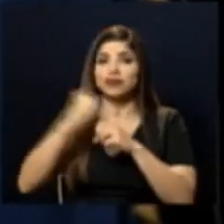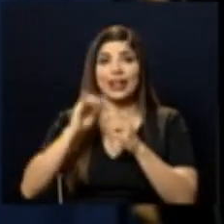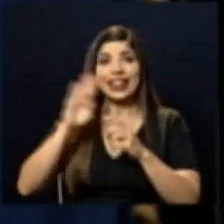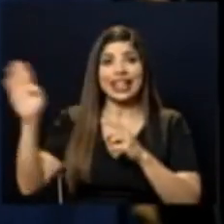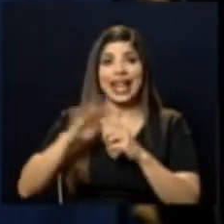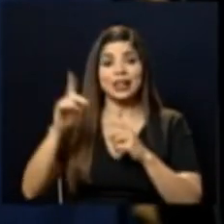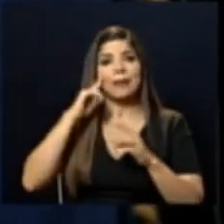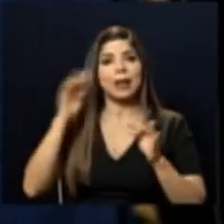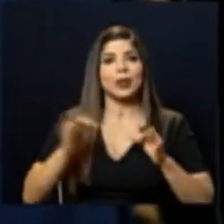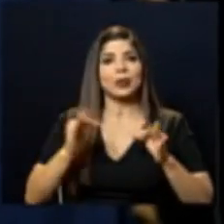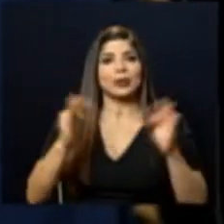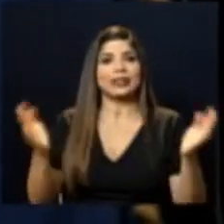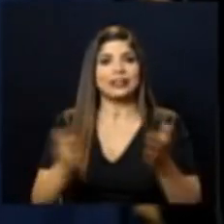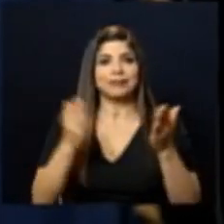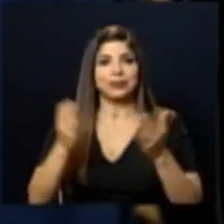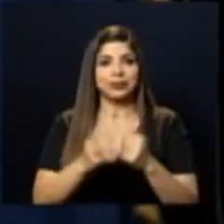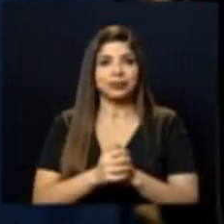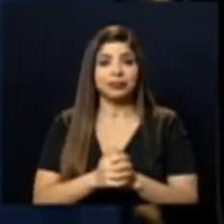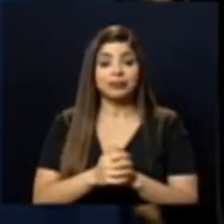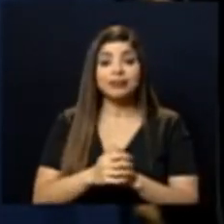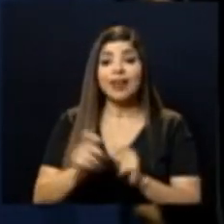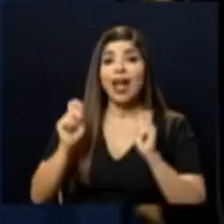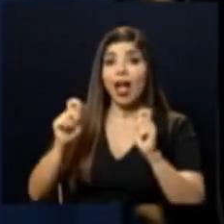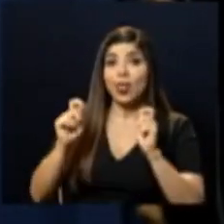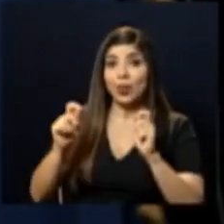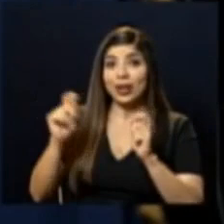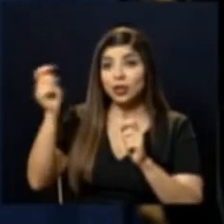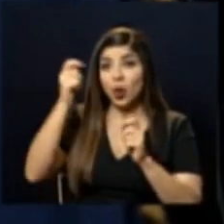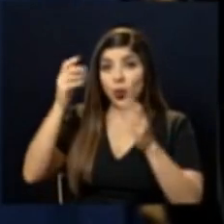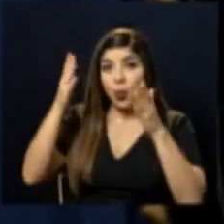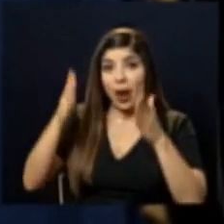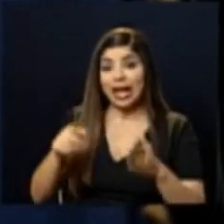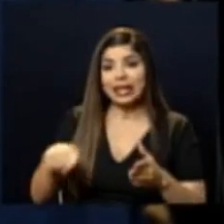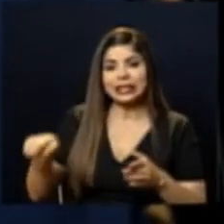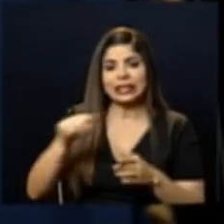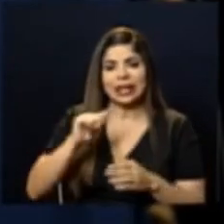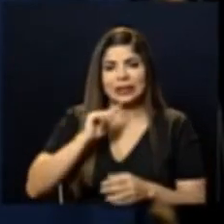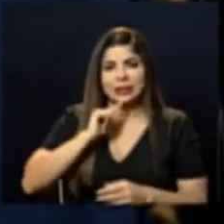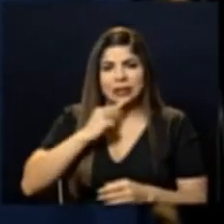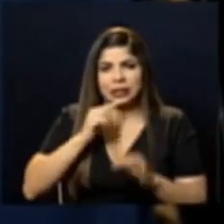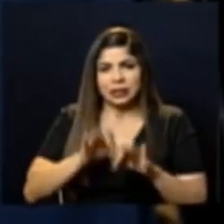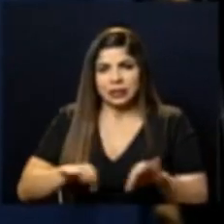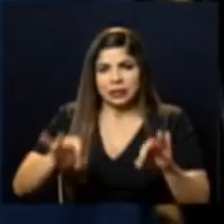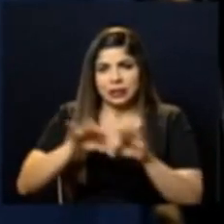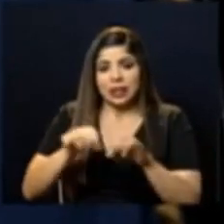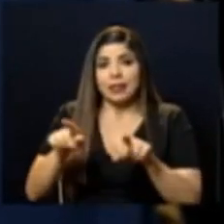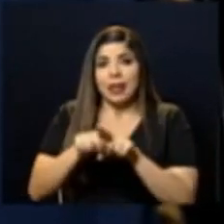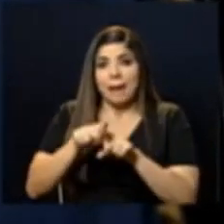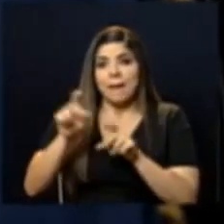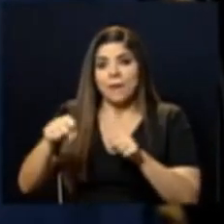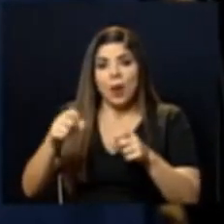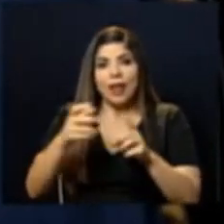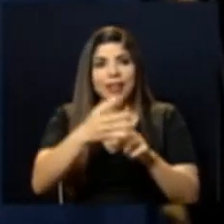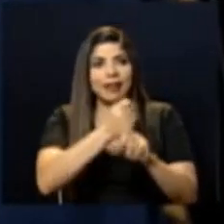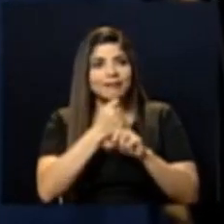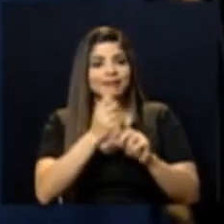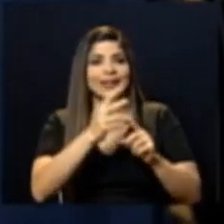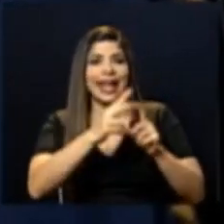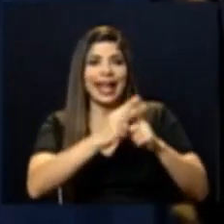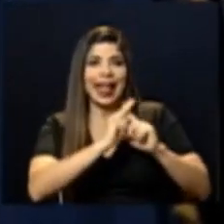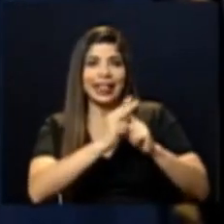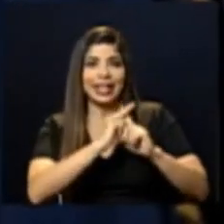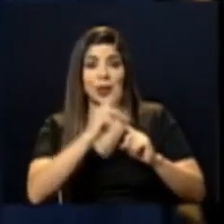Es crítica la inclusión educativa de las y los guanacastecos, así como el acceso al crédito, para que